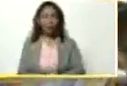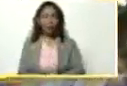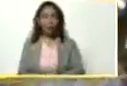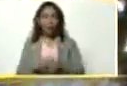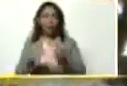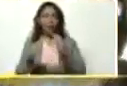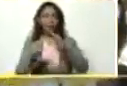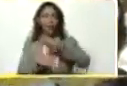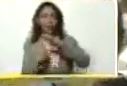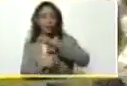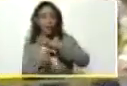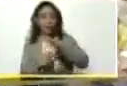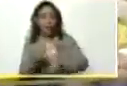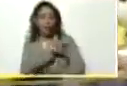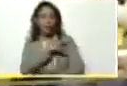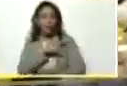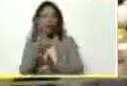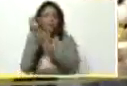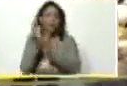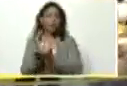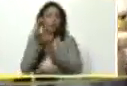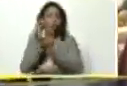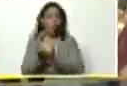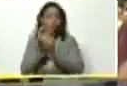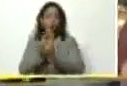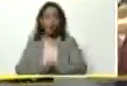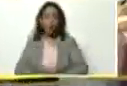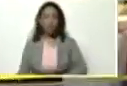superior universitario en fisioterapia.